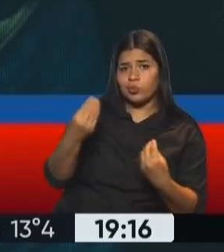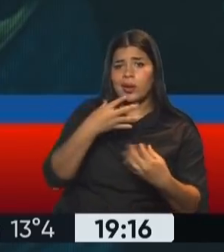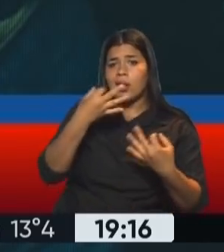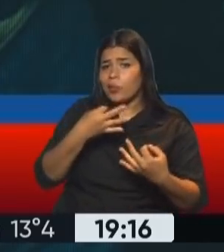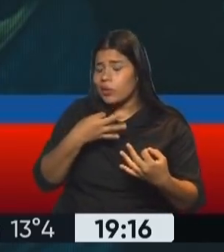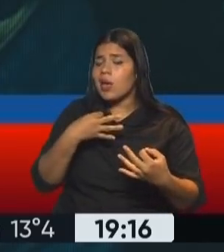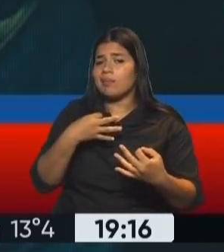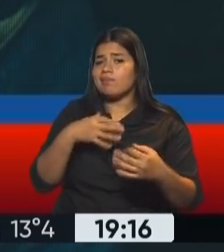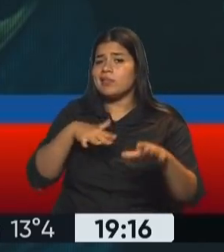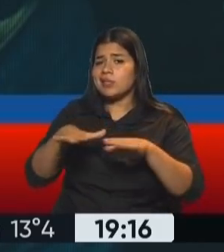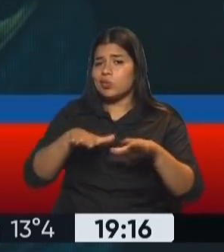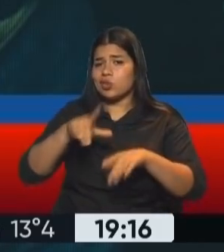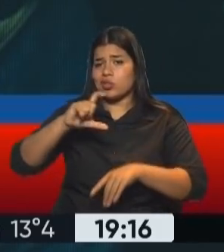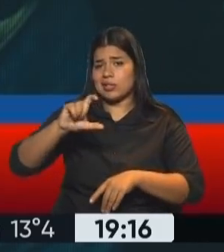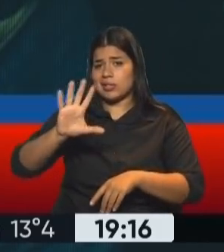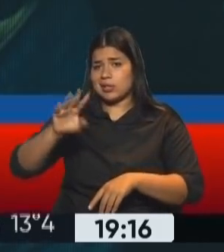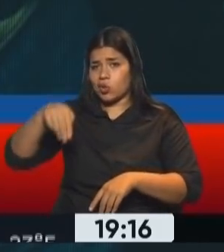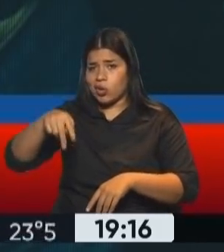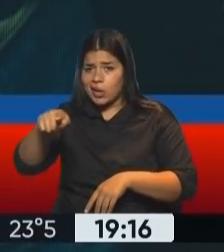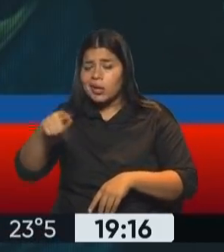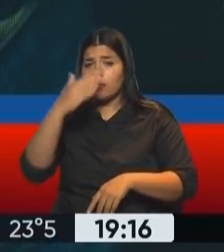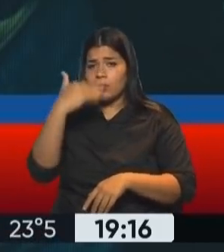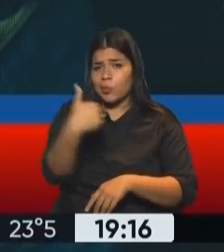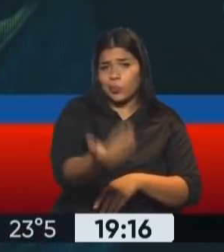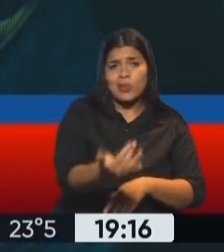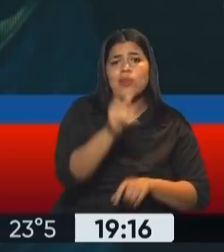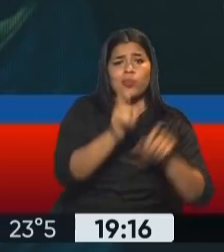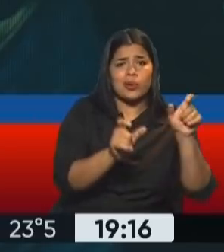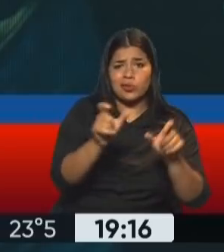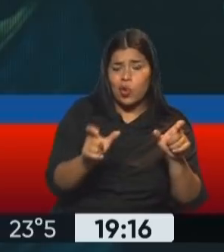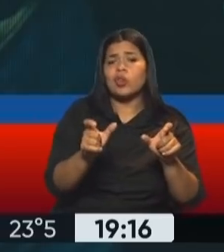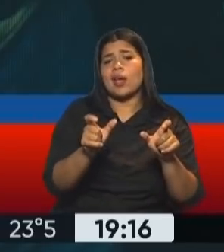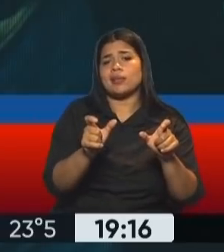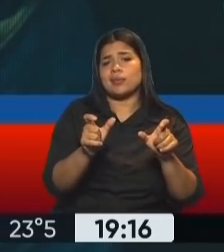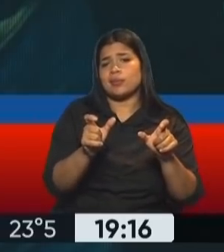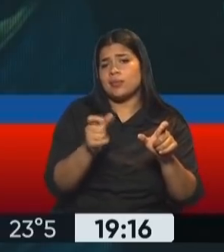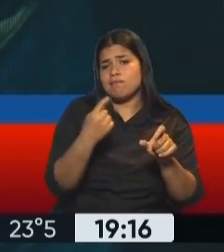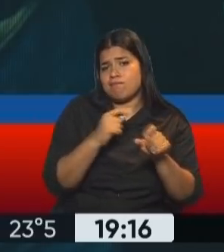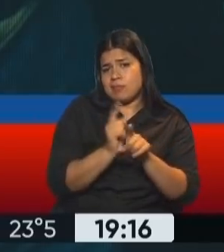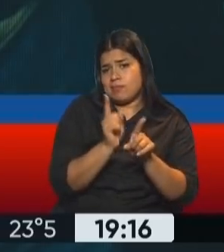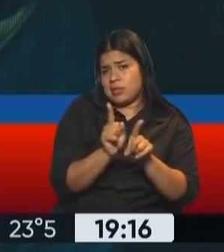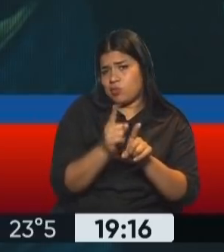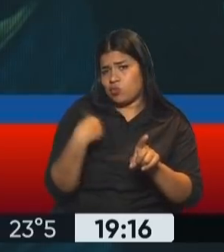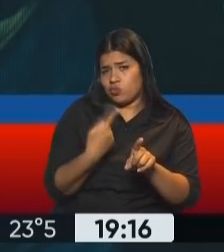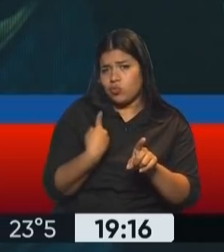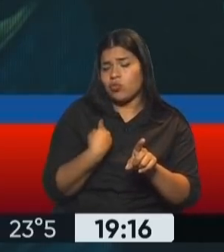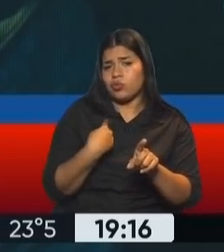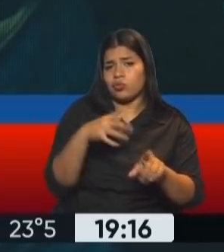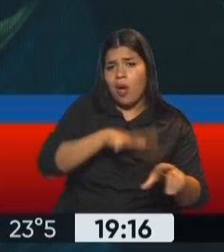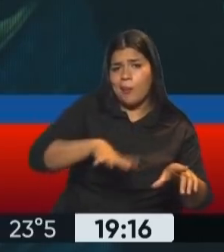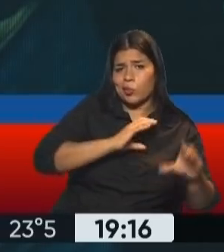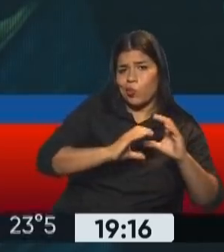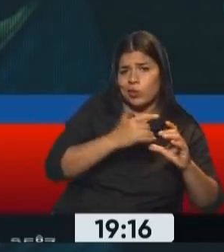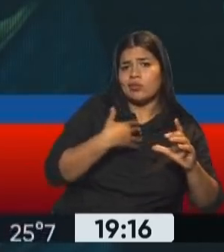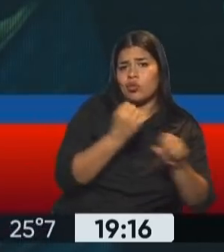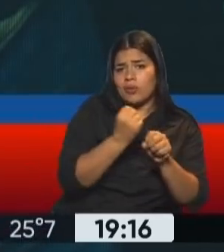esto, la solidaridad, no solamente por parte de quienes trabajamos en el ámbito de la comunicación, excede totalmente, ¿no?, de la